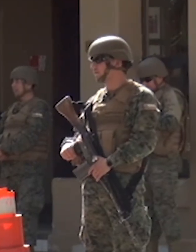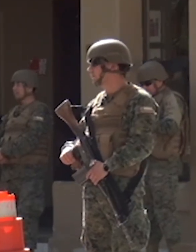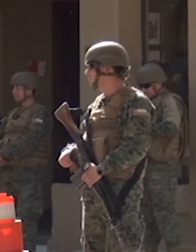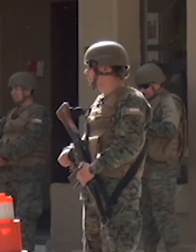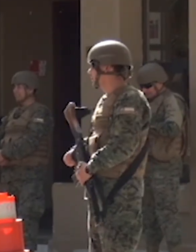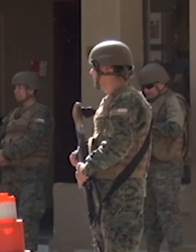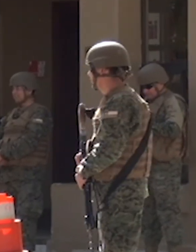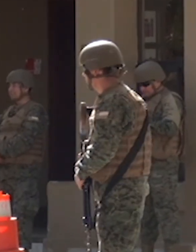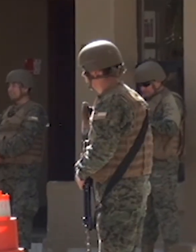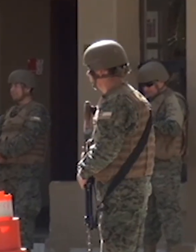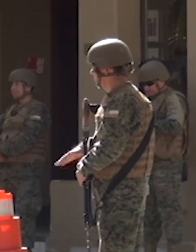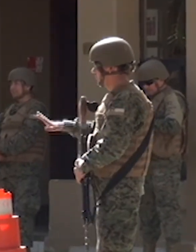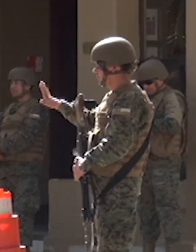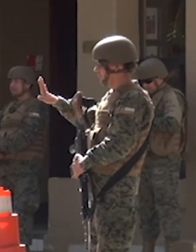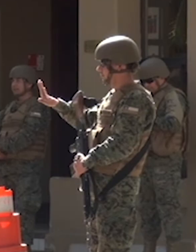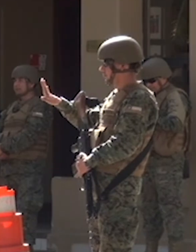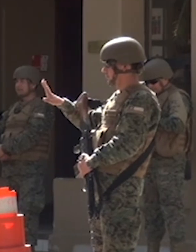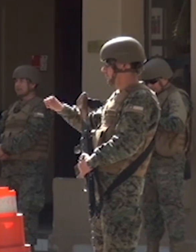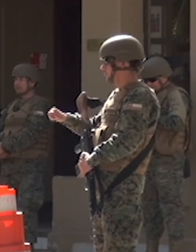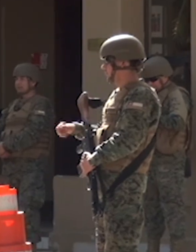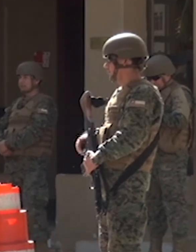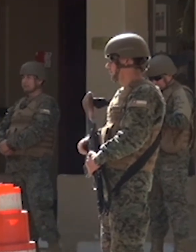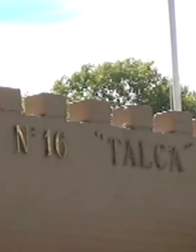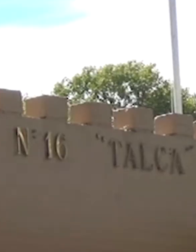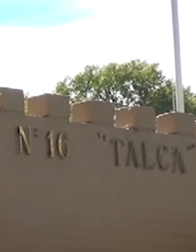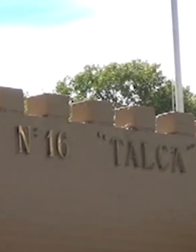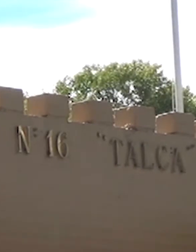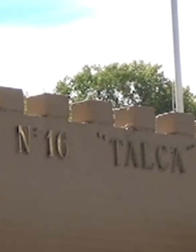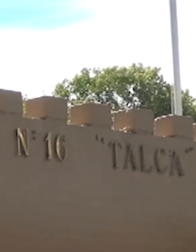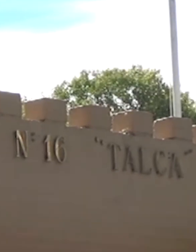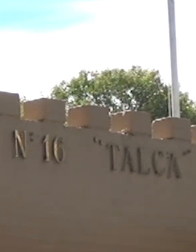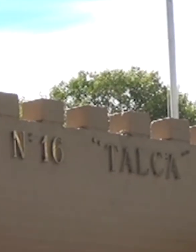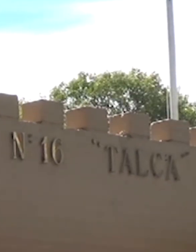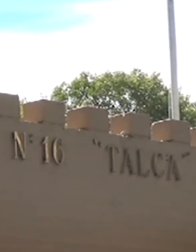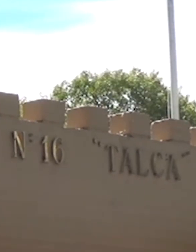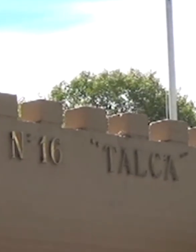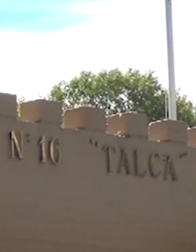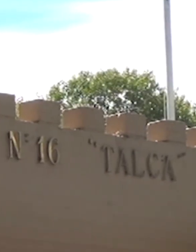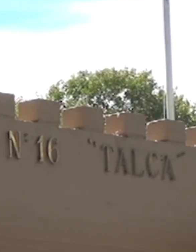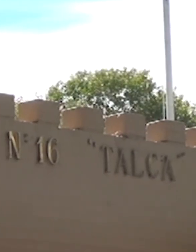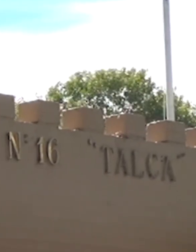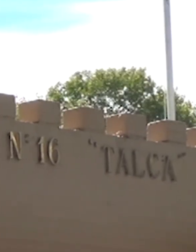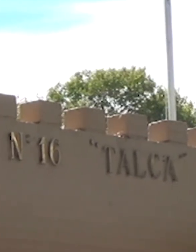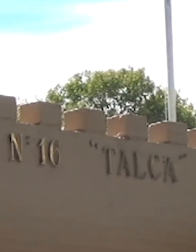el horario será de lunes a viernes de 10 de la mañana hasta 3 de la tarde